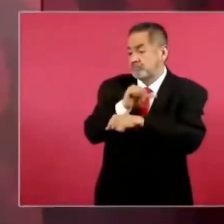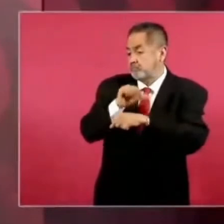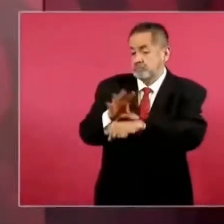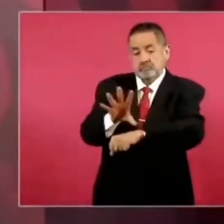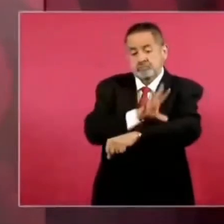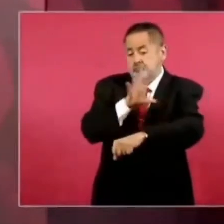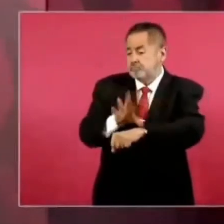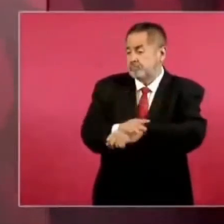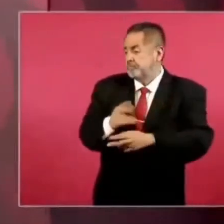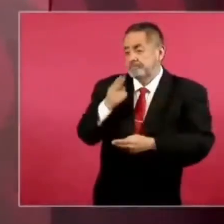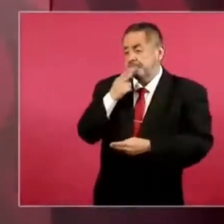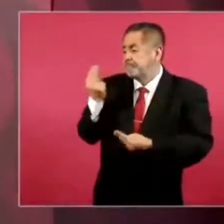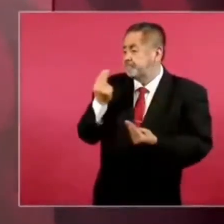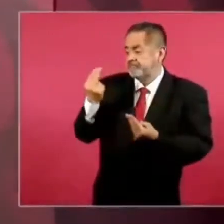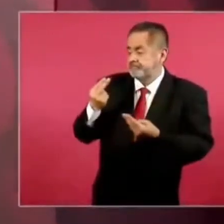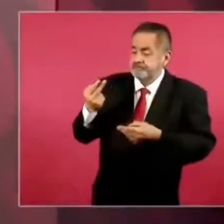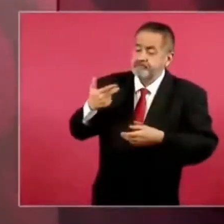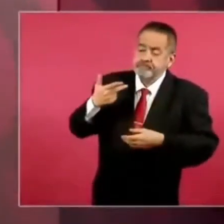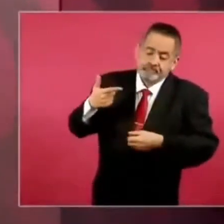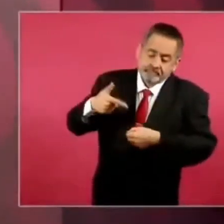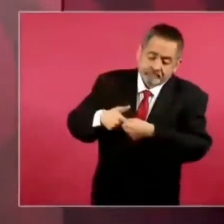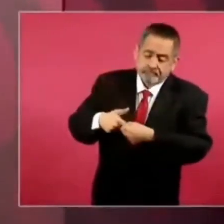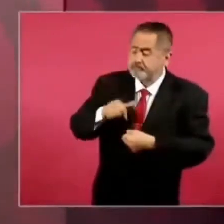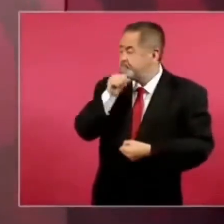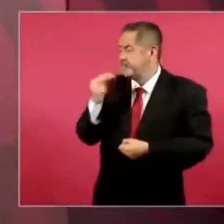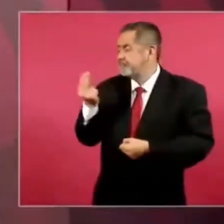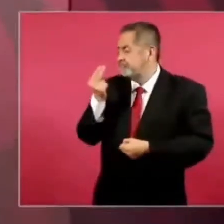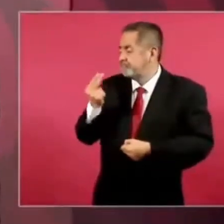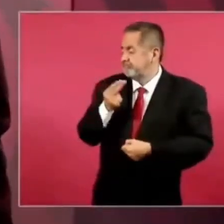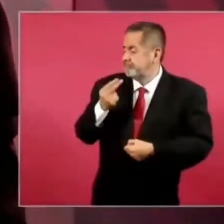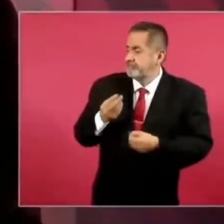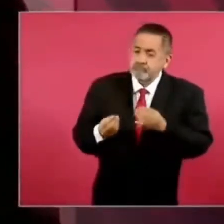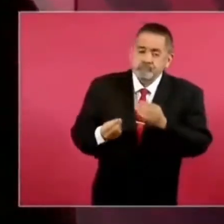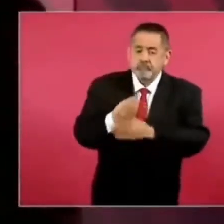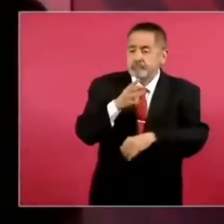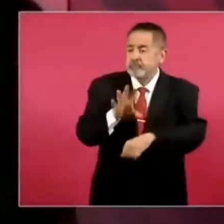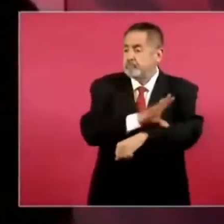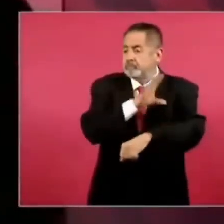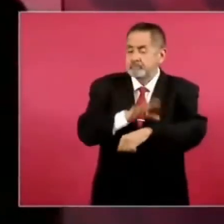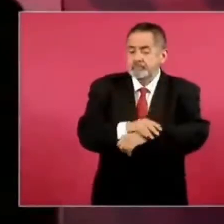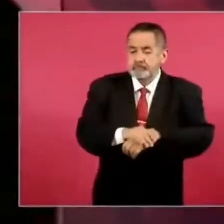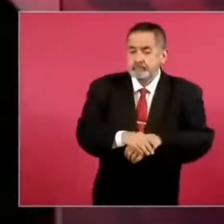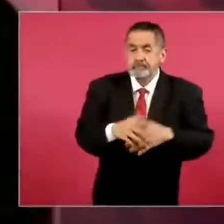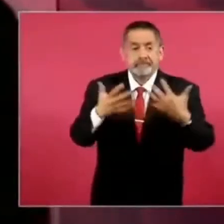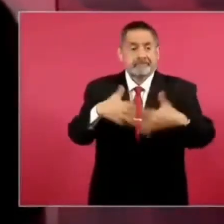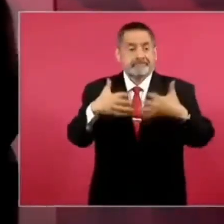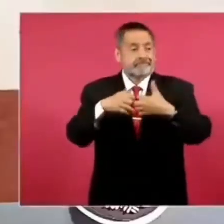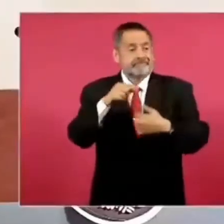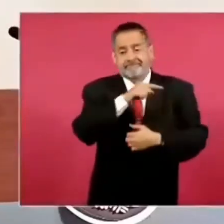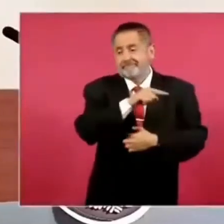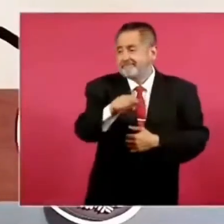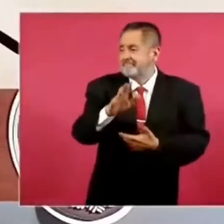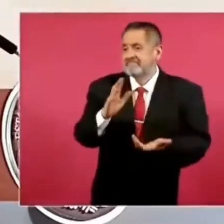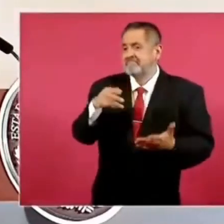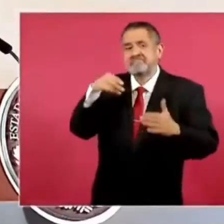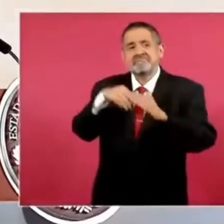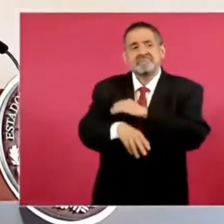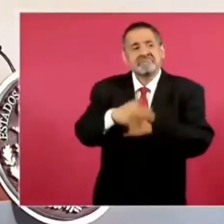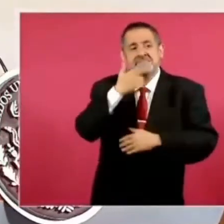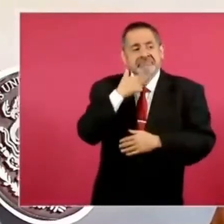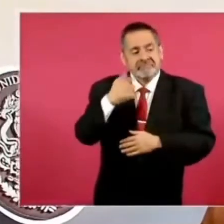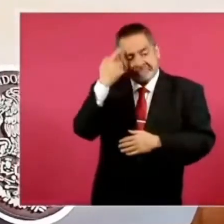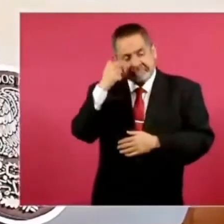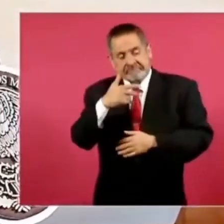ya nadie iba a usar gasolinas y que las refinerías ya eran